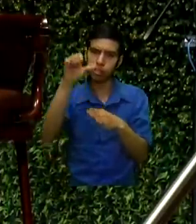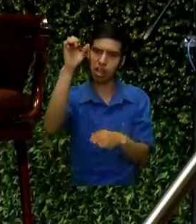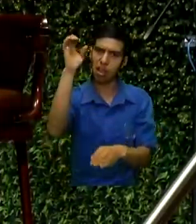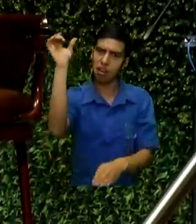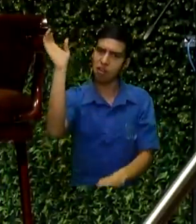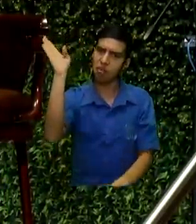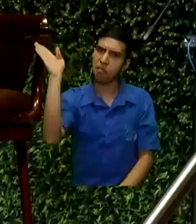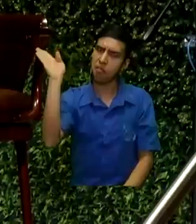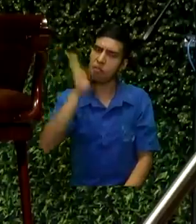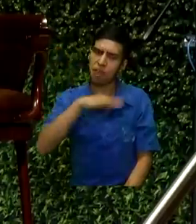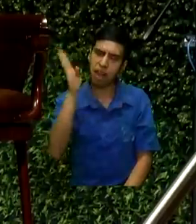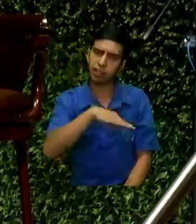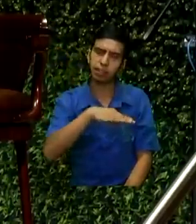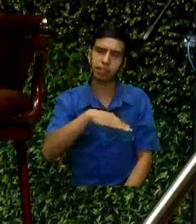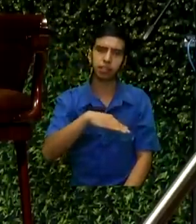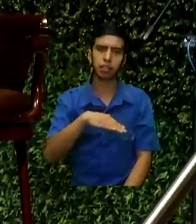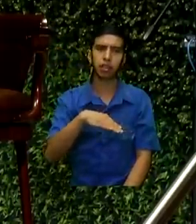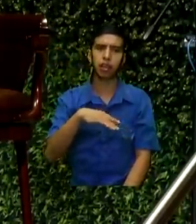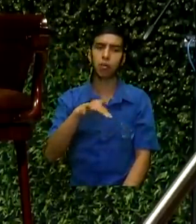principados,